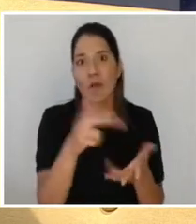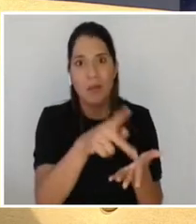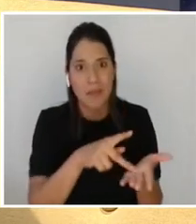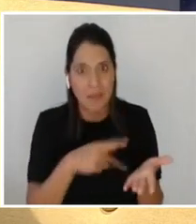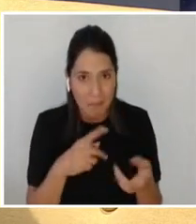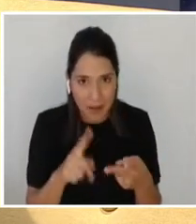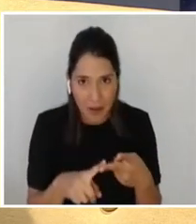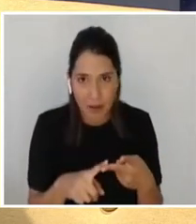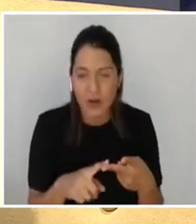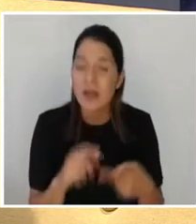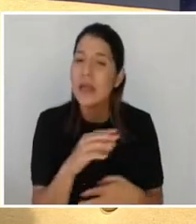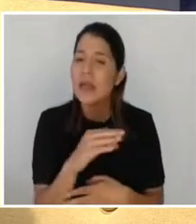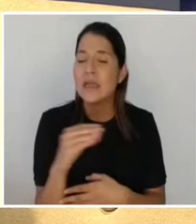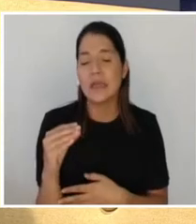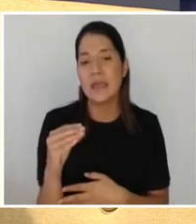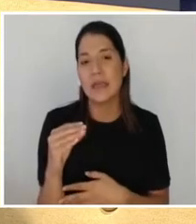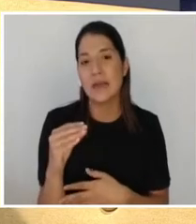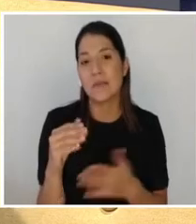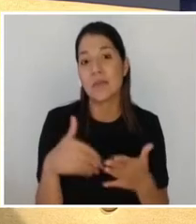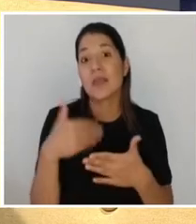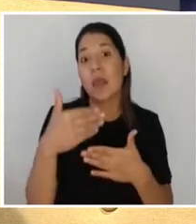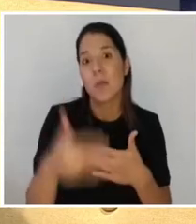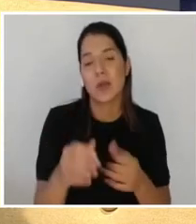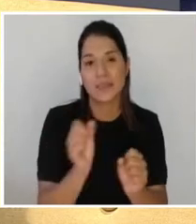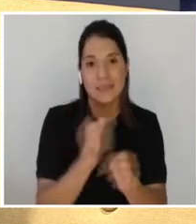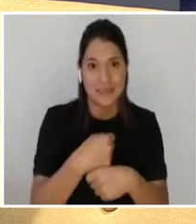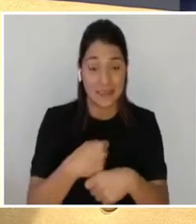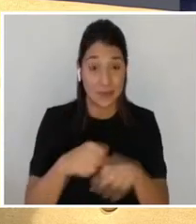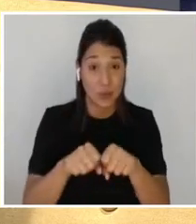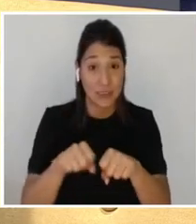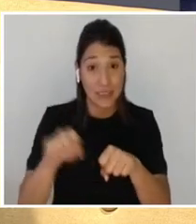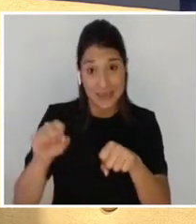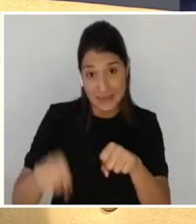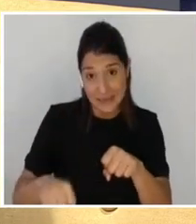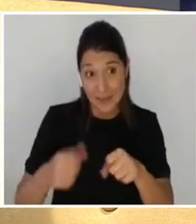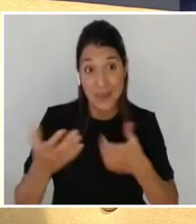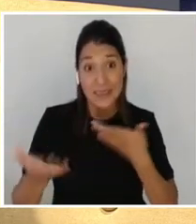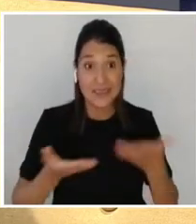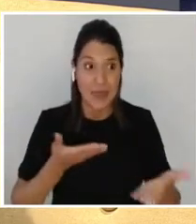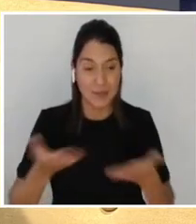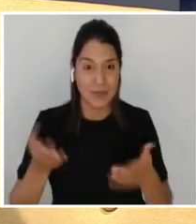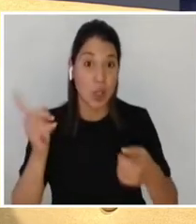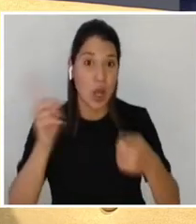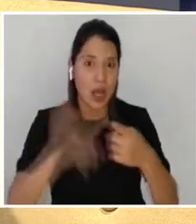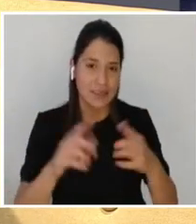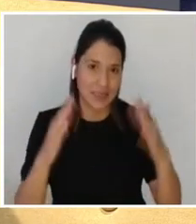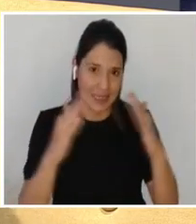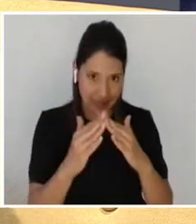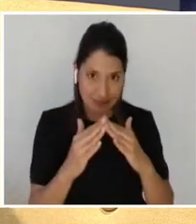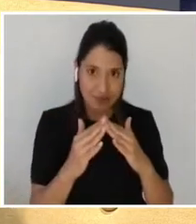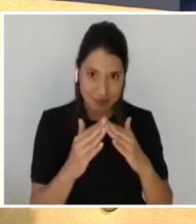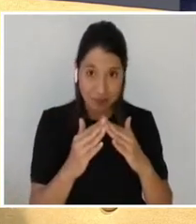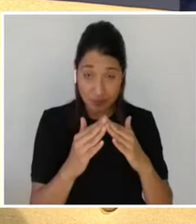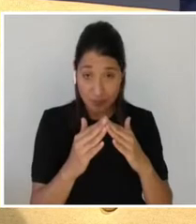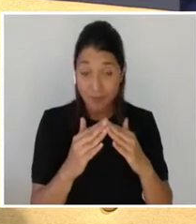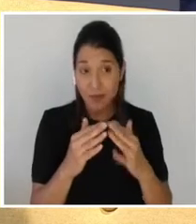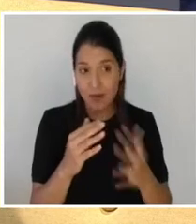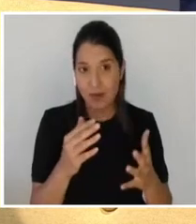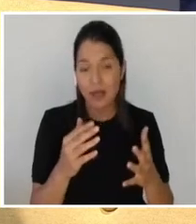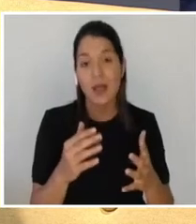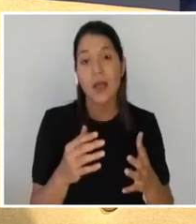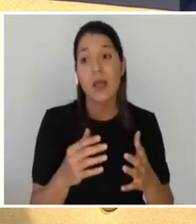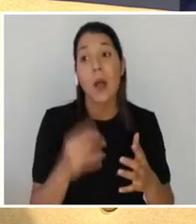luego hicimos lo del sistema de servicio a domicilio, delivery. Entonces, por redes